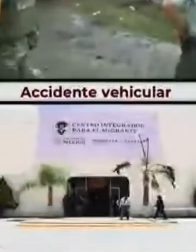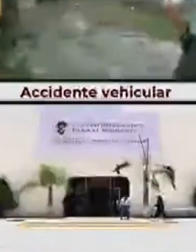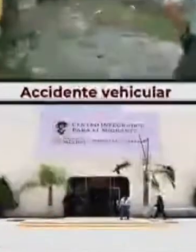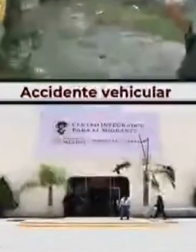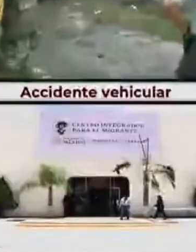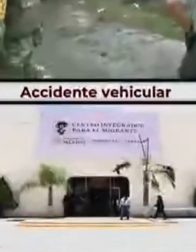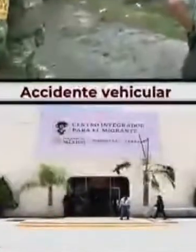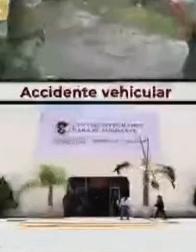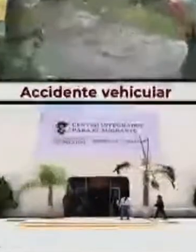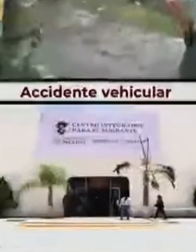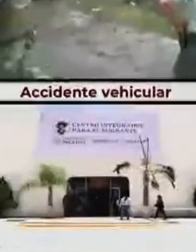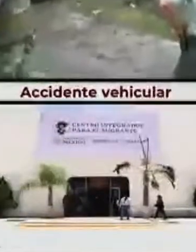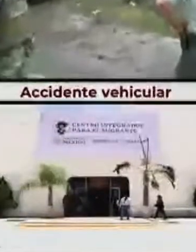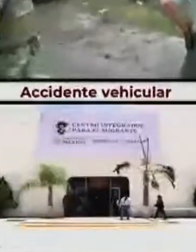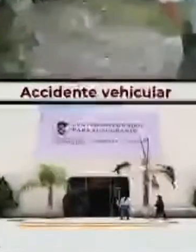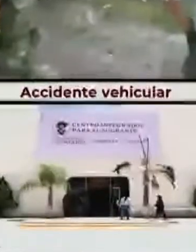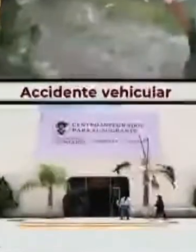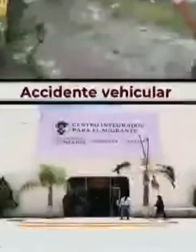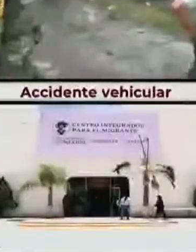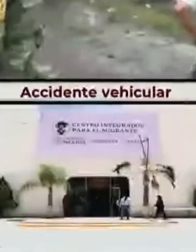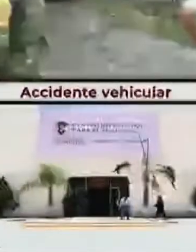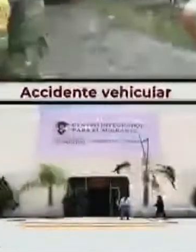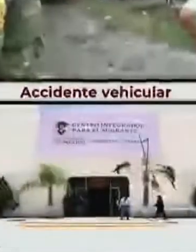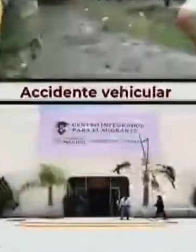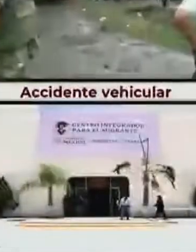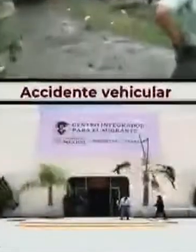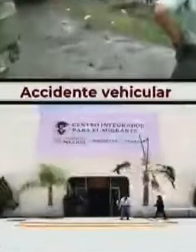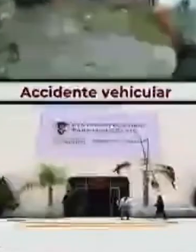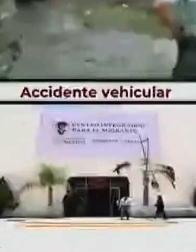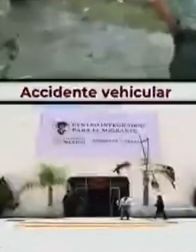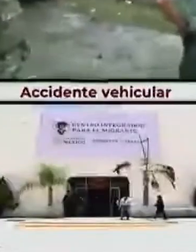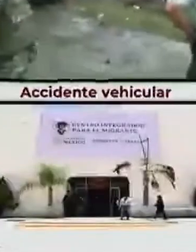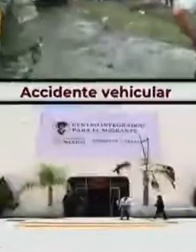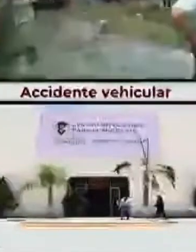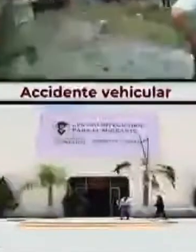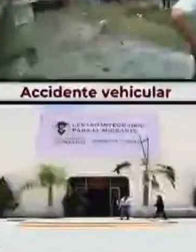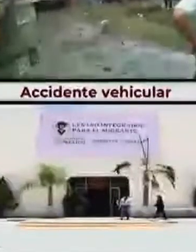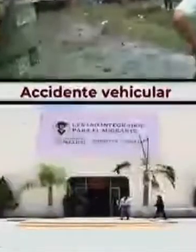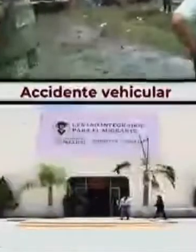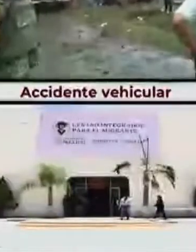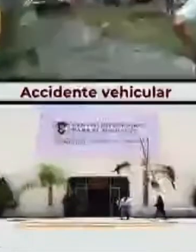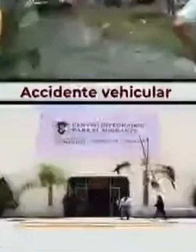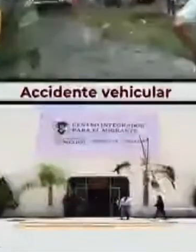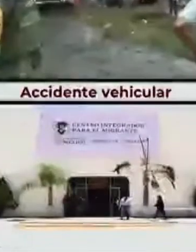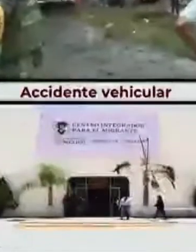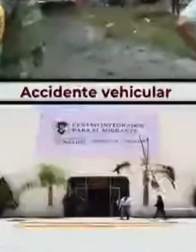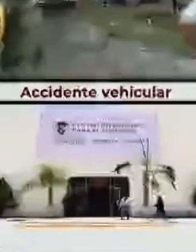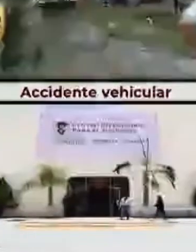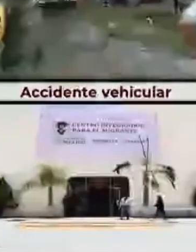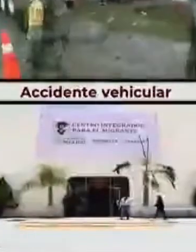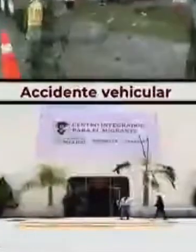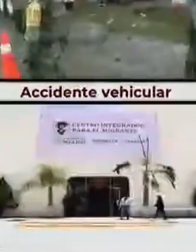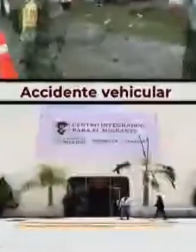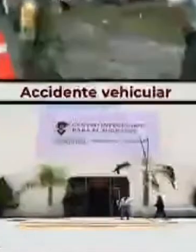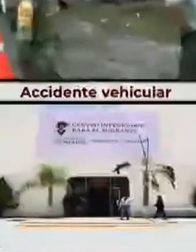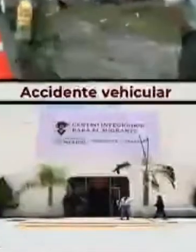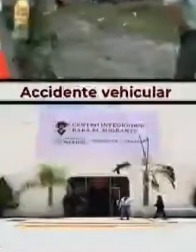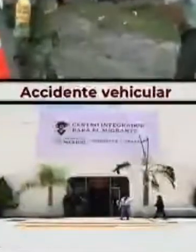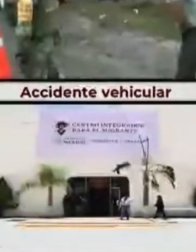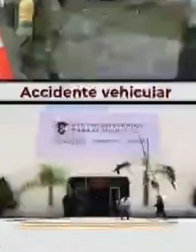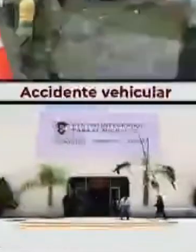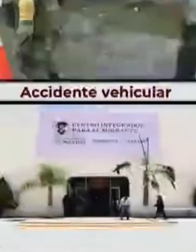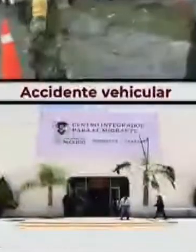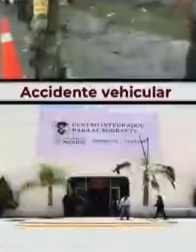han registrado 202 eventos, se han beneficiado a 8.625